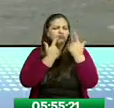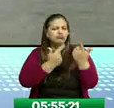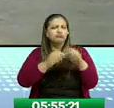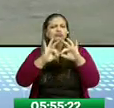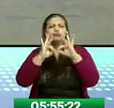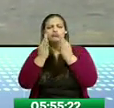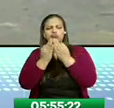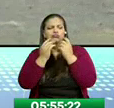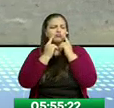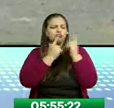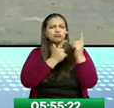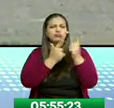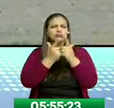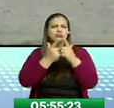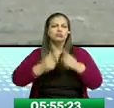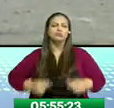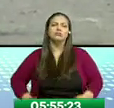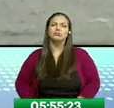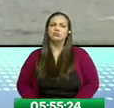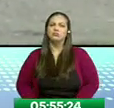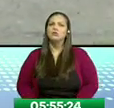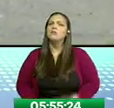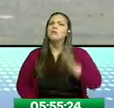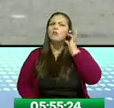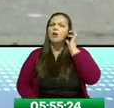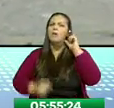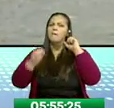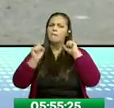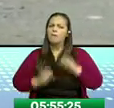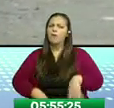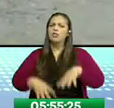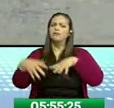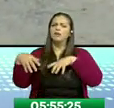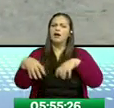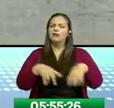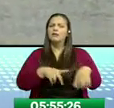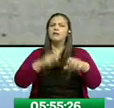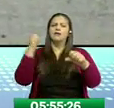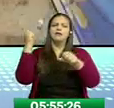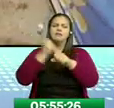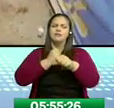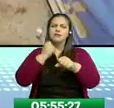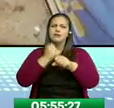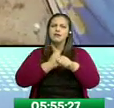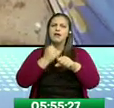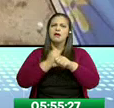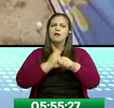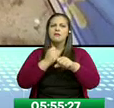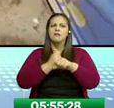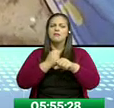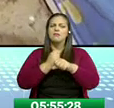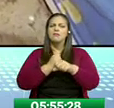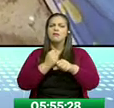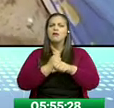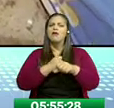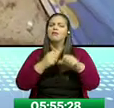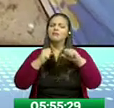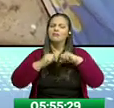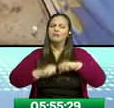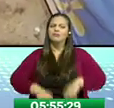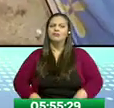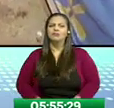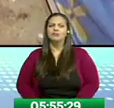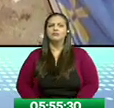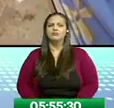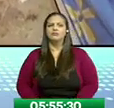todo porque somos personas útiles, y queremos seguirle sirviendo a esta sociedad que nos ve